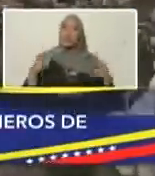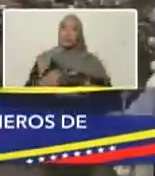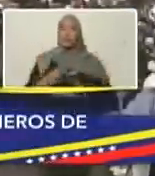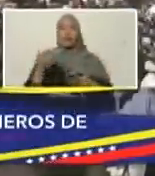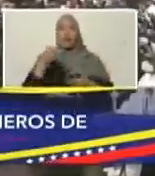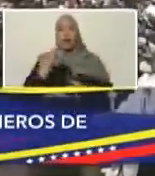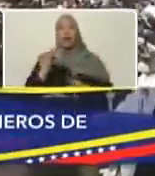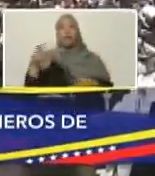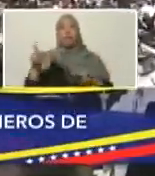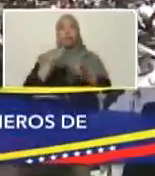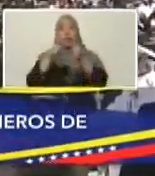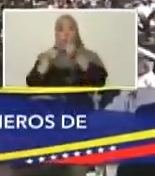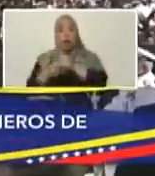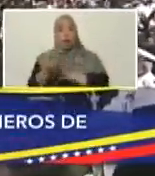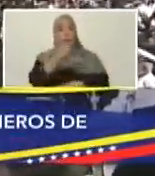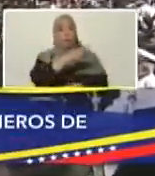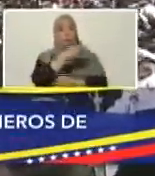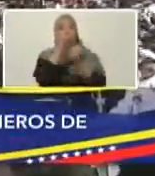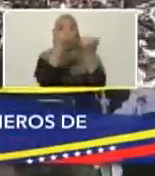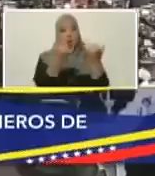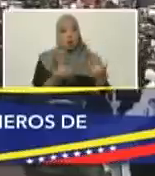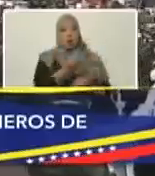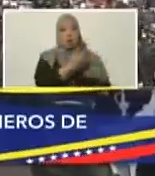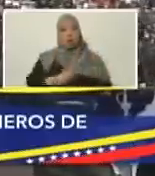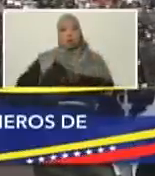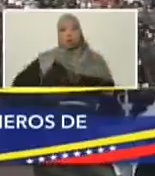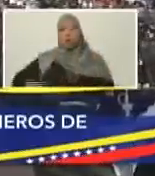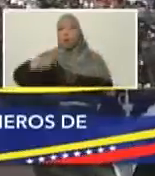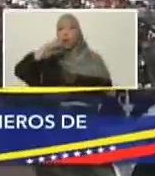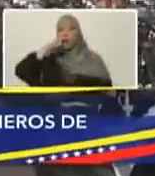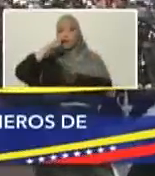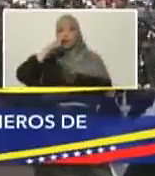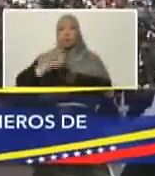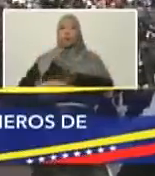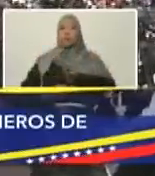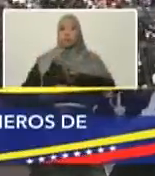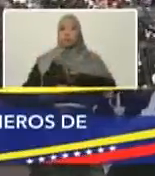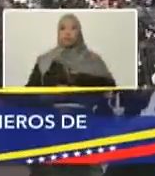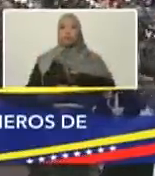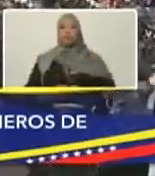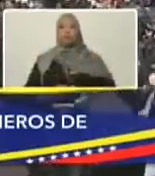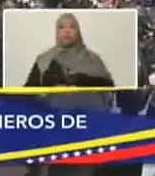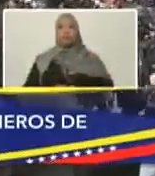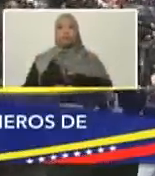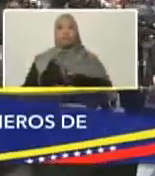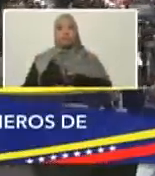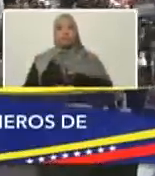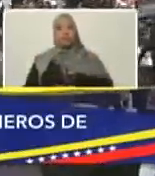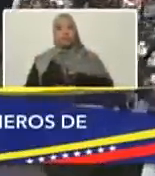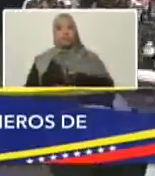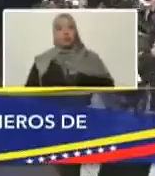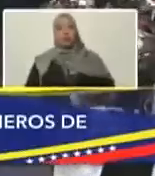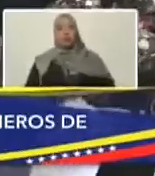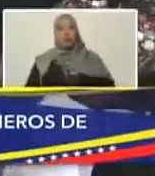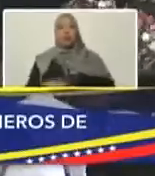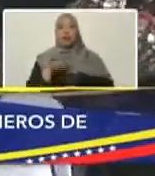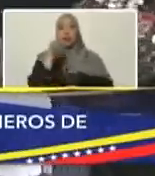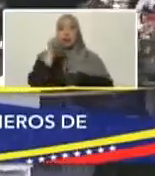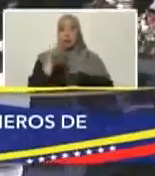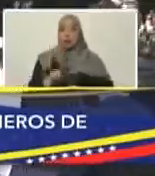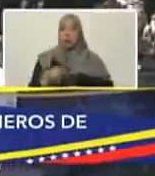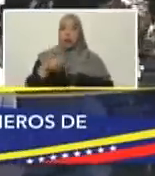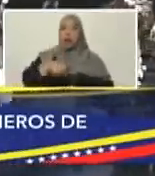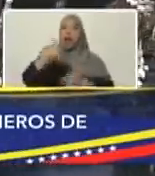y teniente de navío por parte del comandante en jefe de la Fuerza Armada Nacional Bolivariana. Teniente y teniente de fragata. En